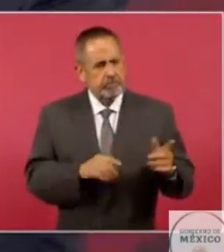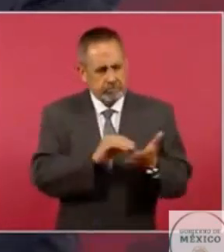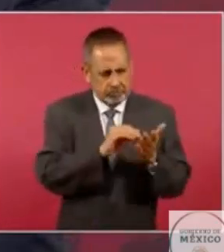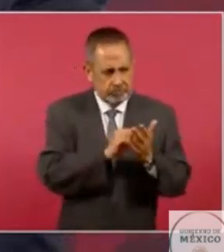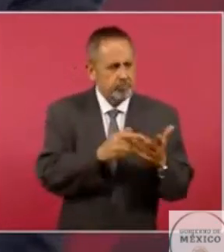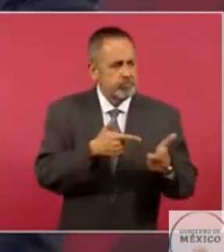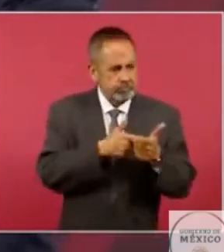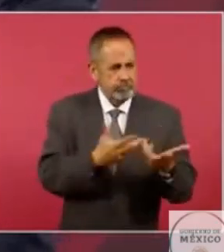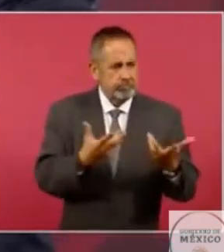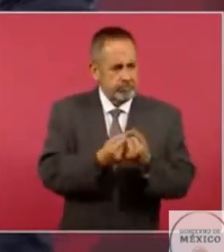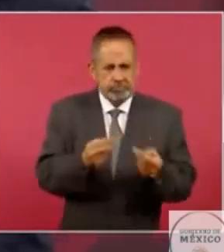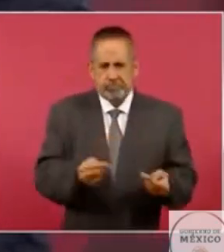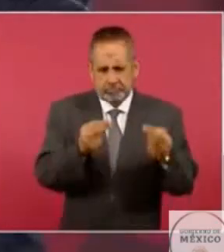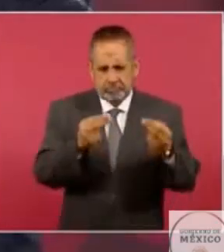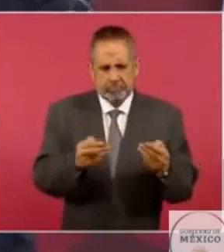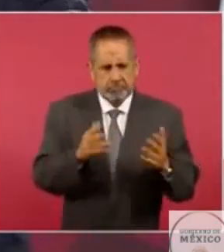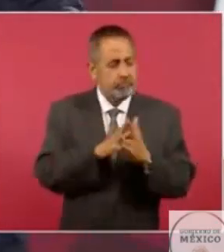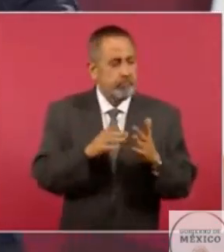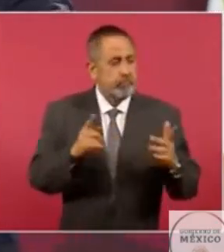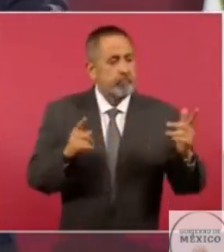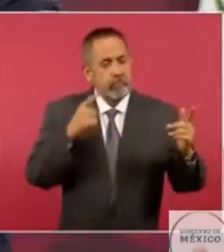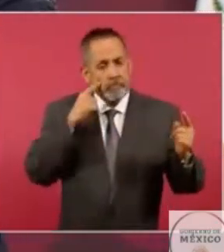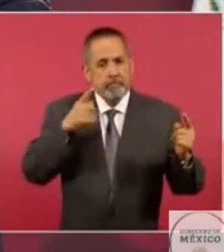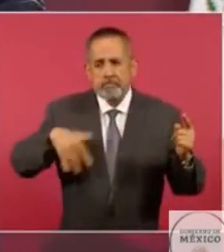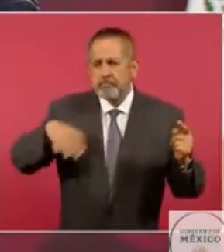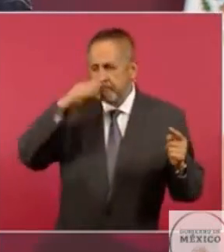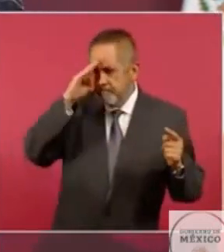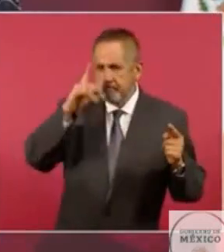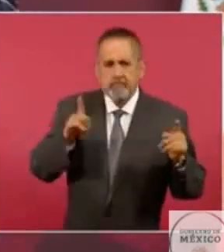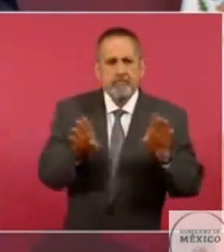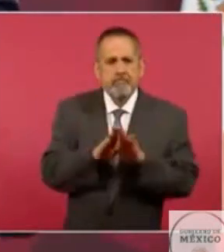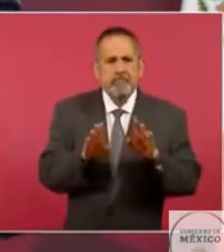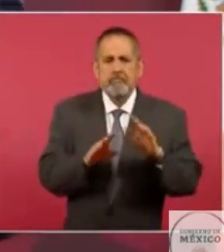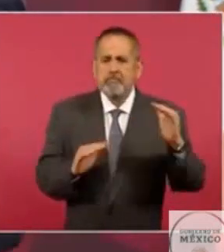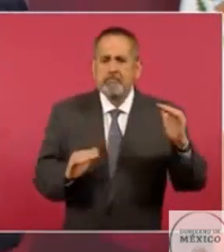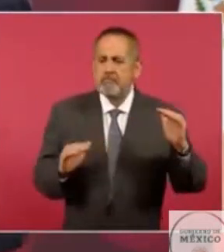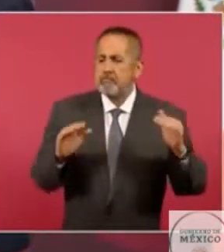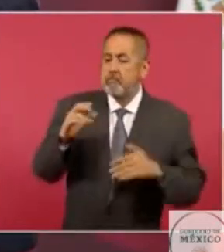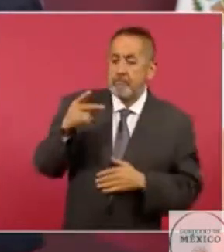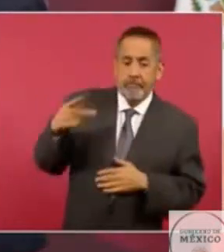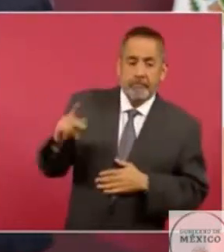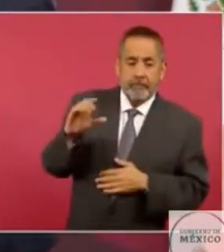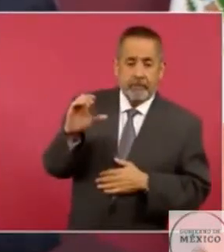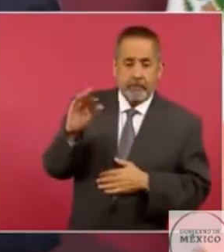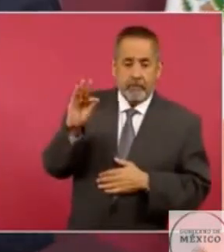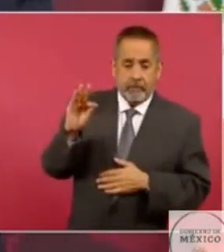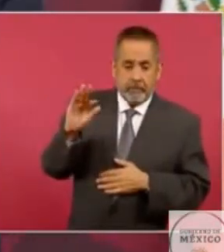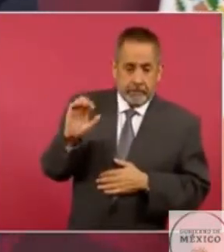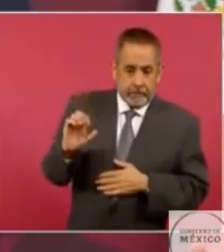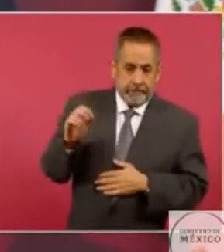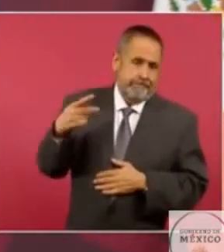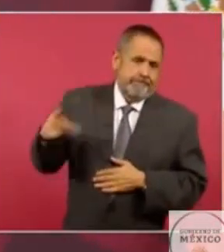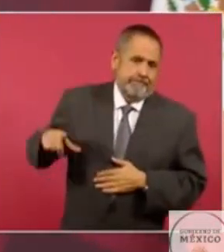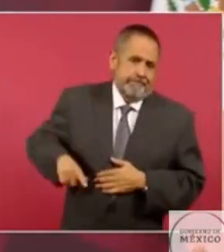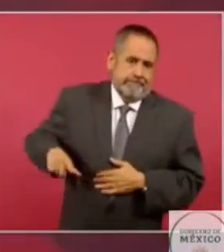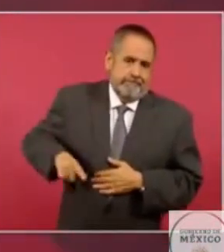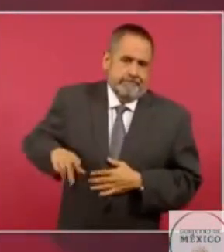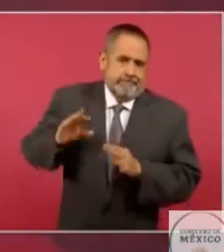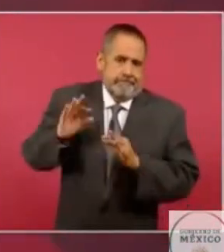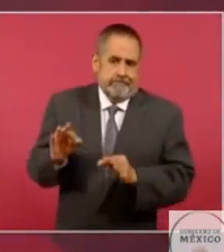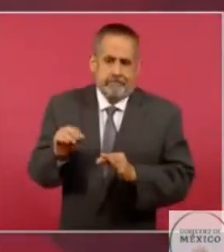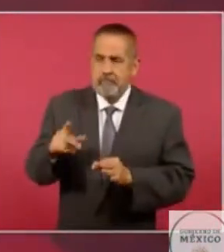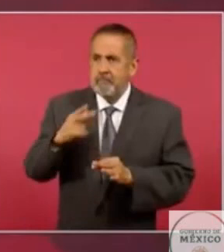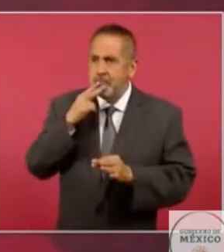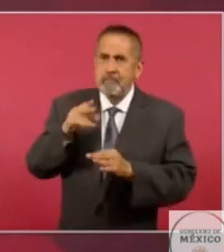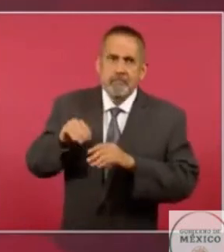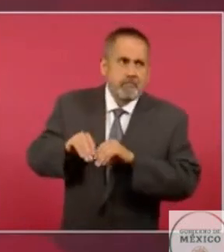participar, nada más que vamos a buscar que la empresa pública, que es la que garantiza el